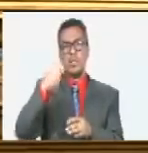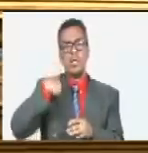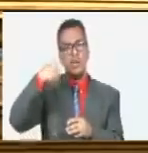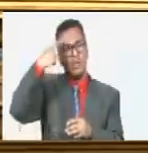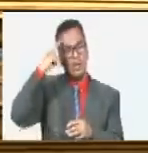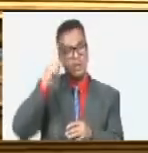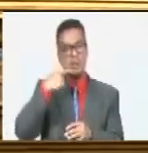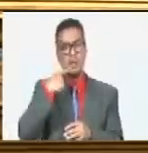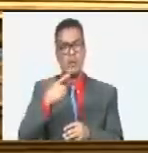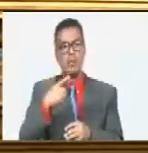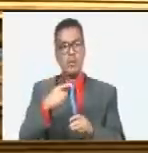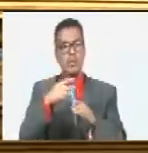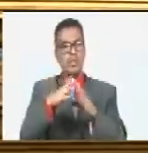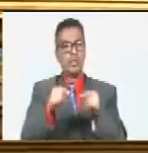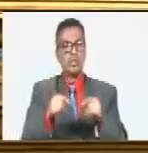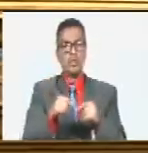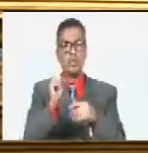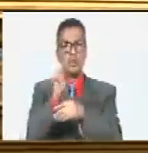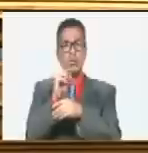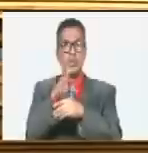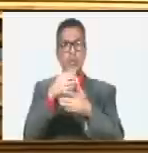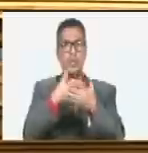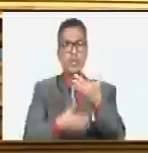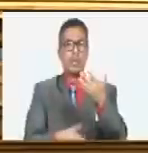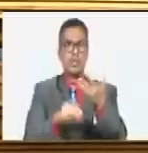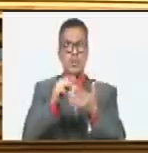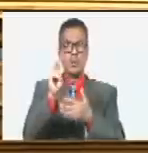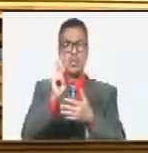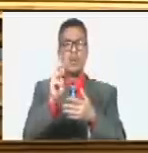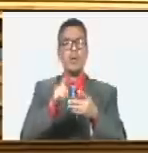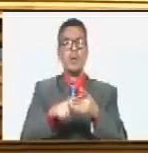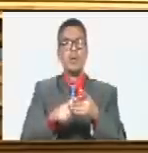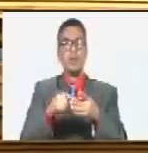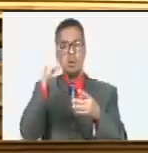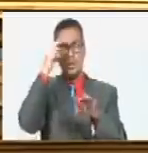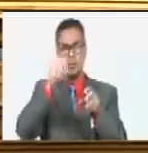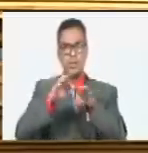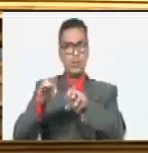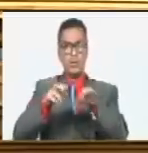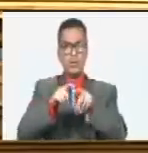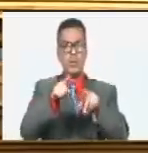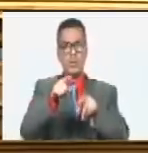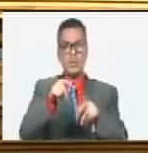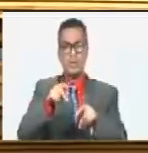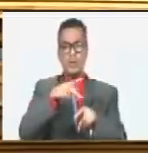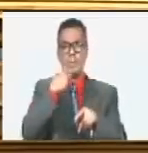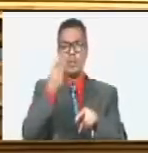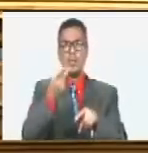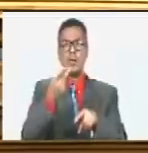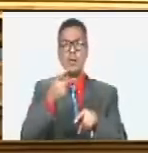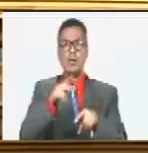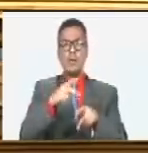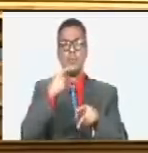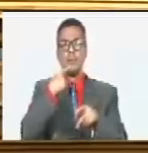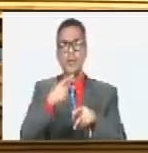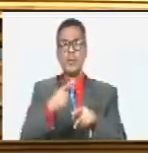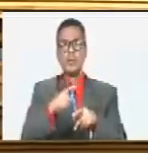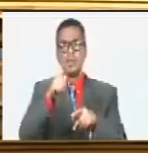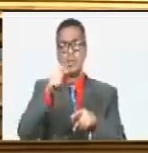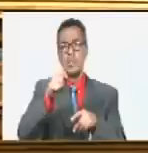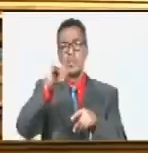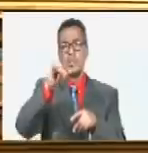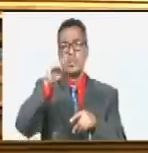revelen todos esos mensajes de WhatsApp de todos esos secretarios generales de esos partidos y lo que le decían a Tibisay y Lucena,